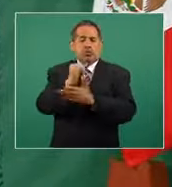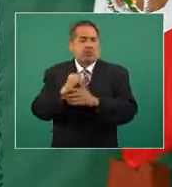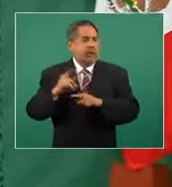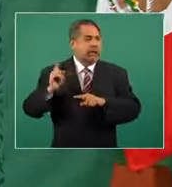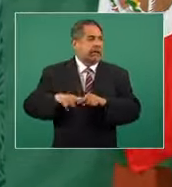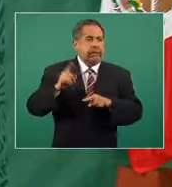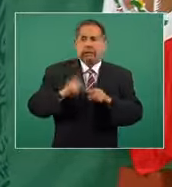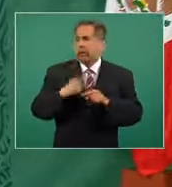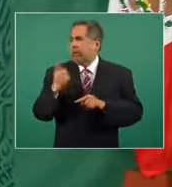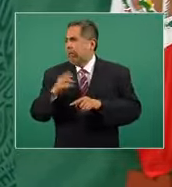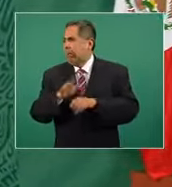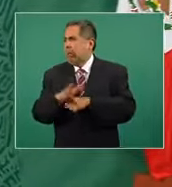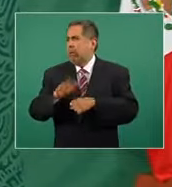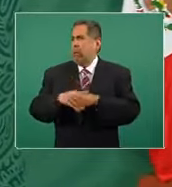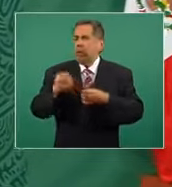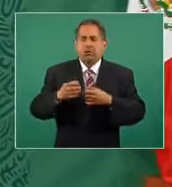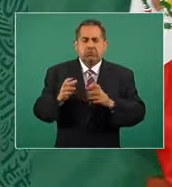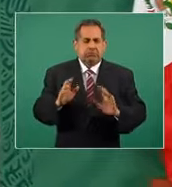sabía